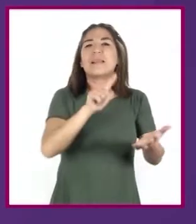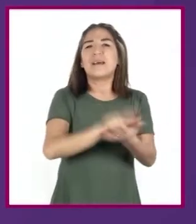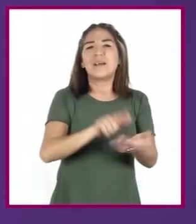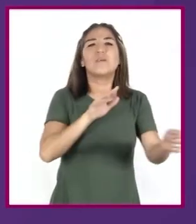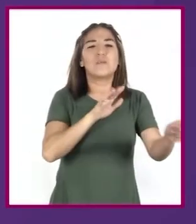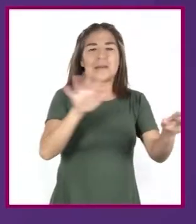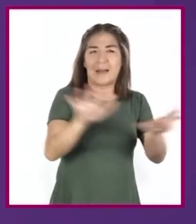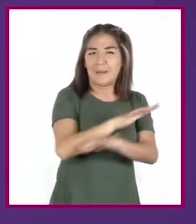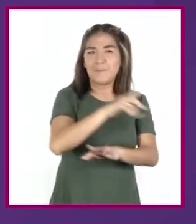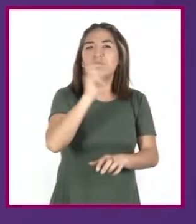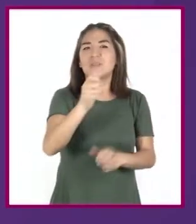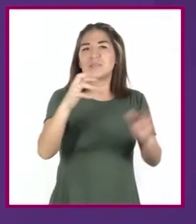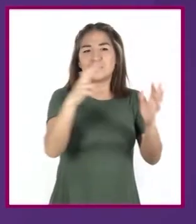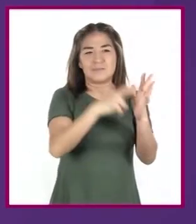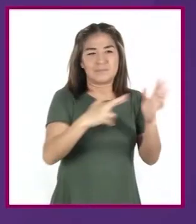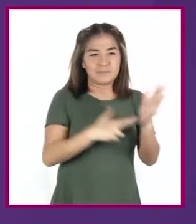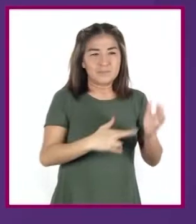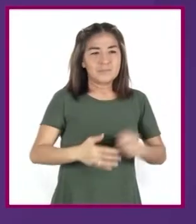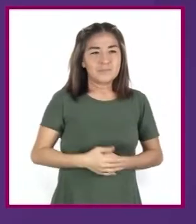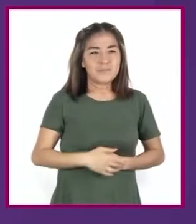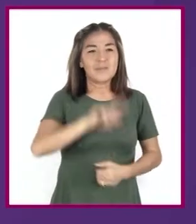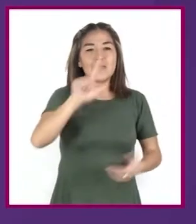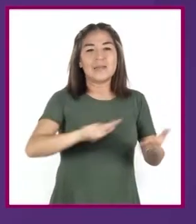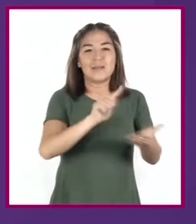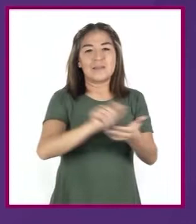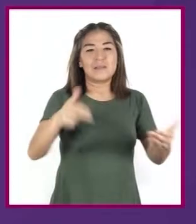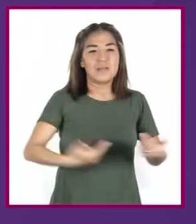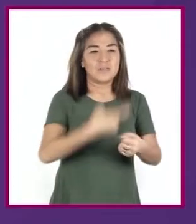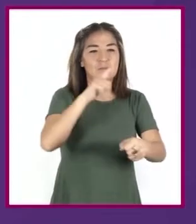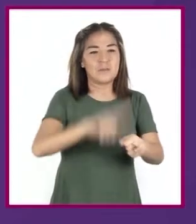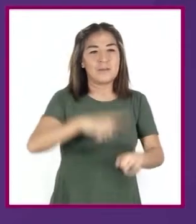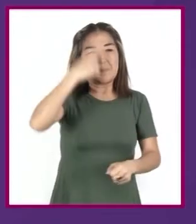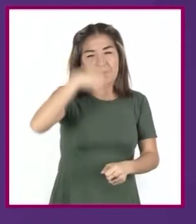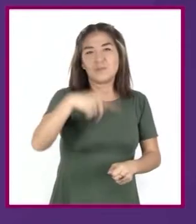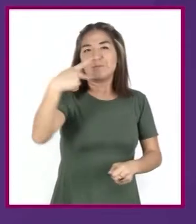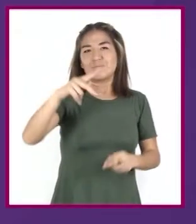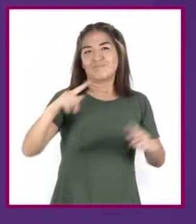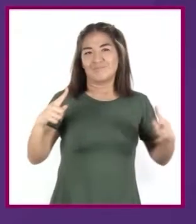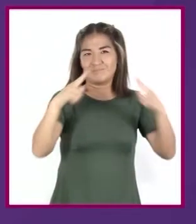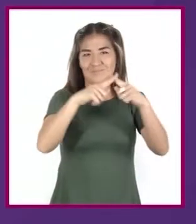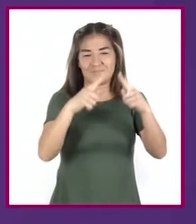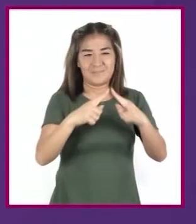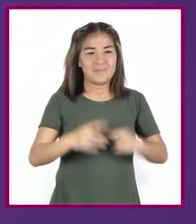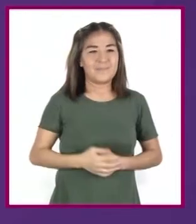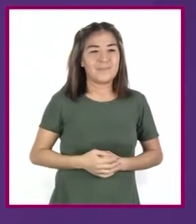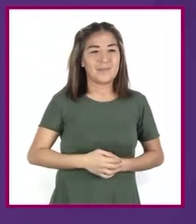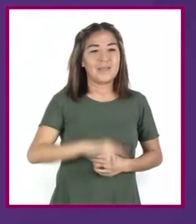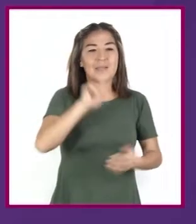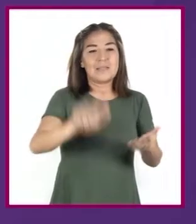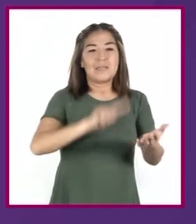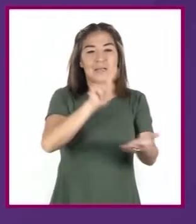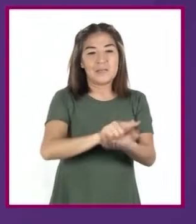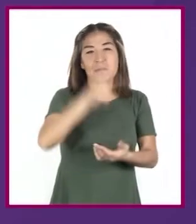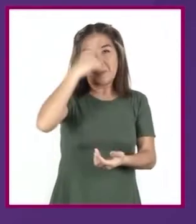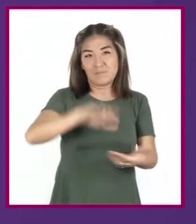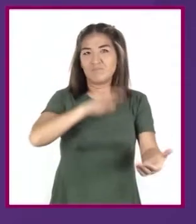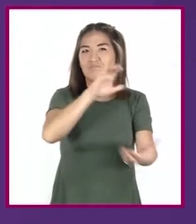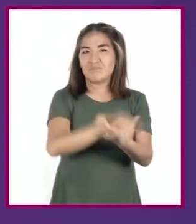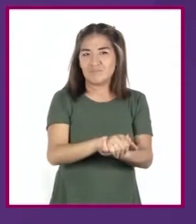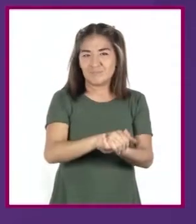promulgadas por Juárez destacan Ley de Nacionalización de los Bienes Eclesiásticos, Ley de Matrimonio